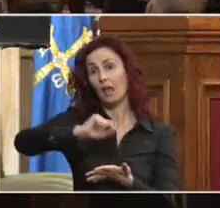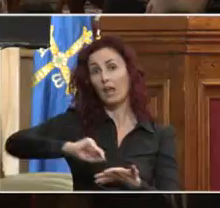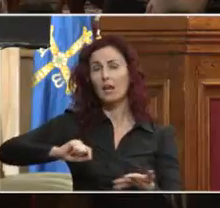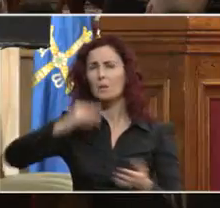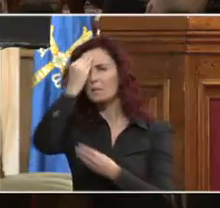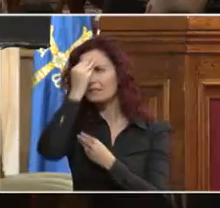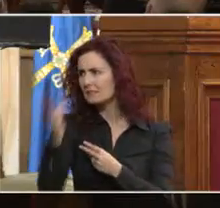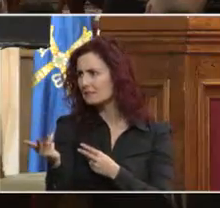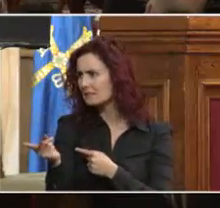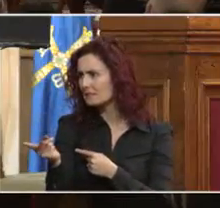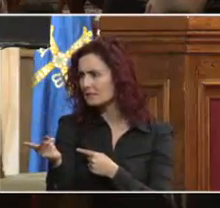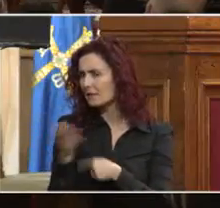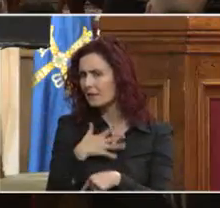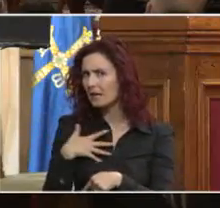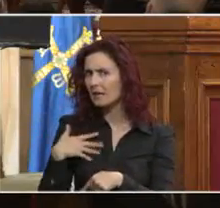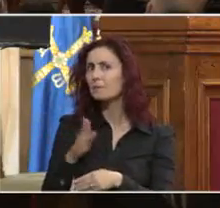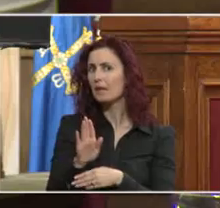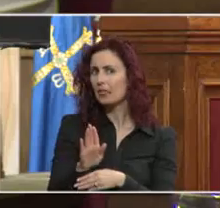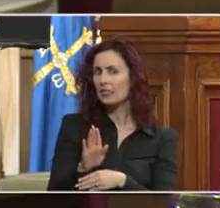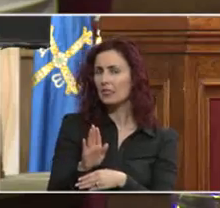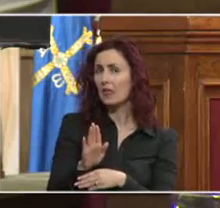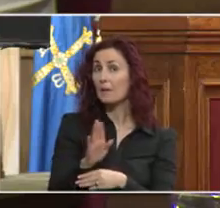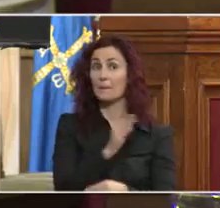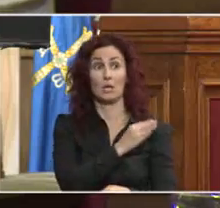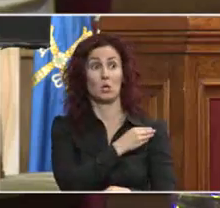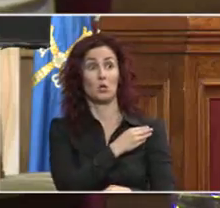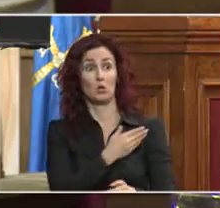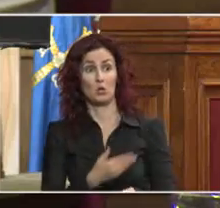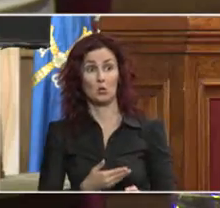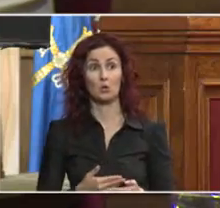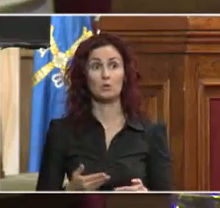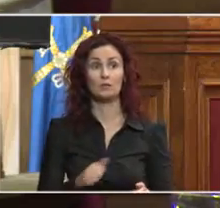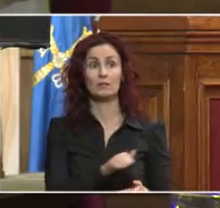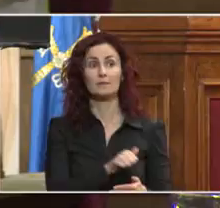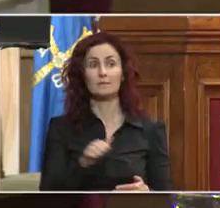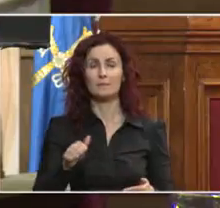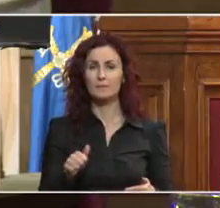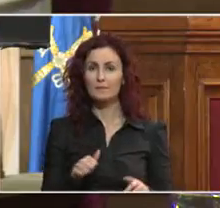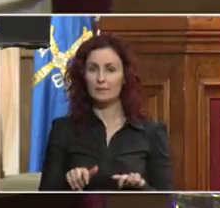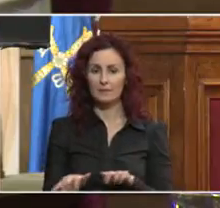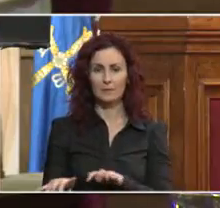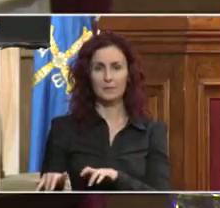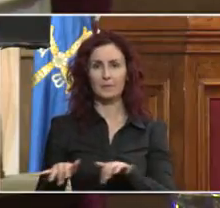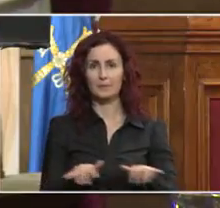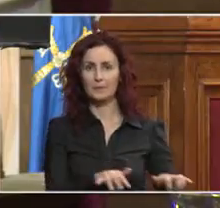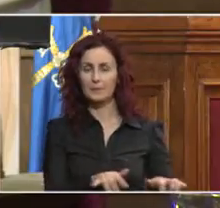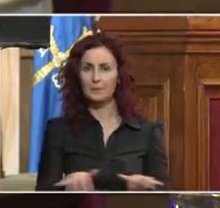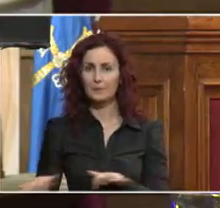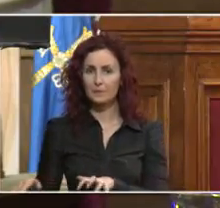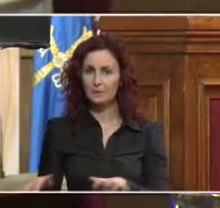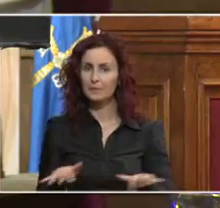que querías... Bueno, habías planteado la pregunta así. Personalmente yo estudié piano. Fundamentalmente